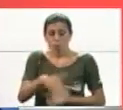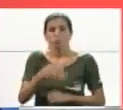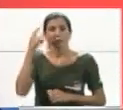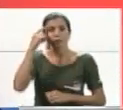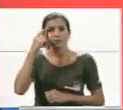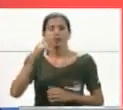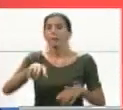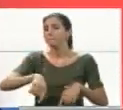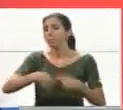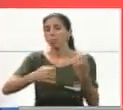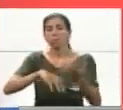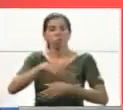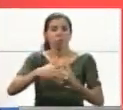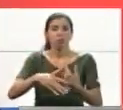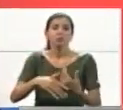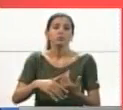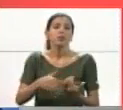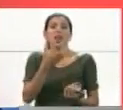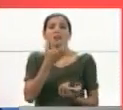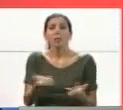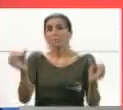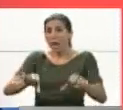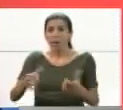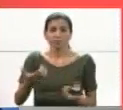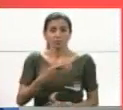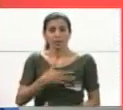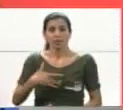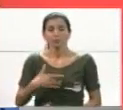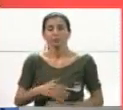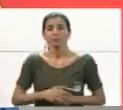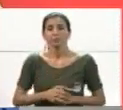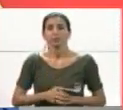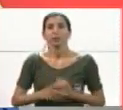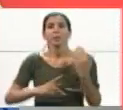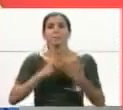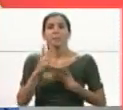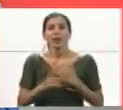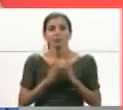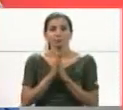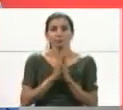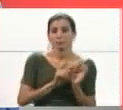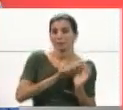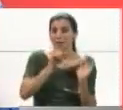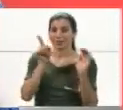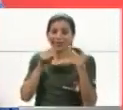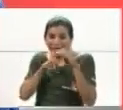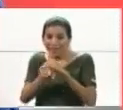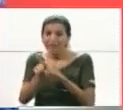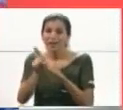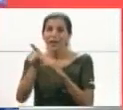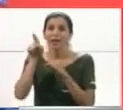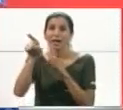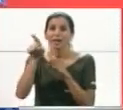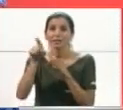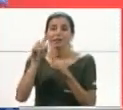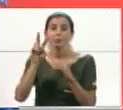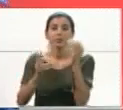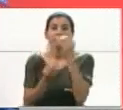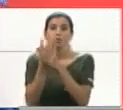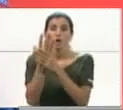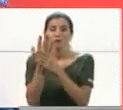navidades. Tienen previsto un plan Troya para llegar al Palacio de Miraflores, varios militantes de Voluntad